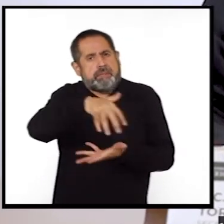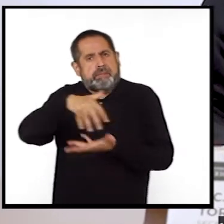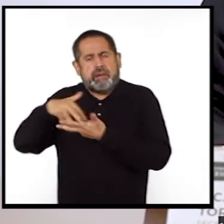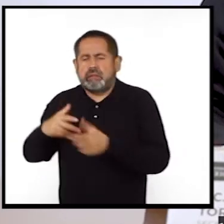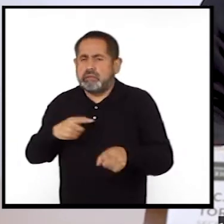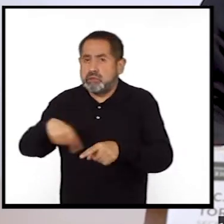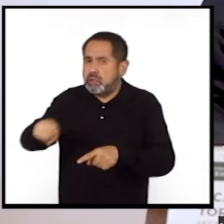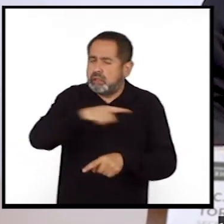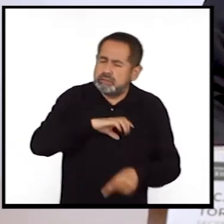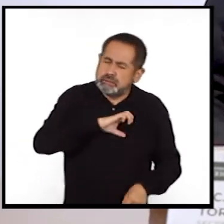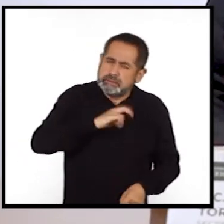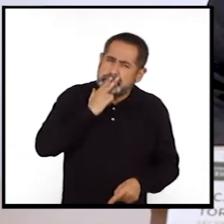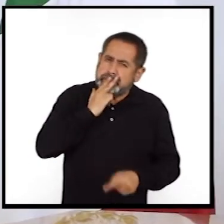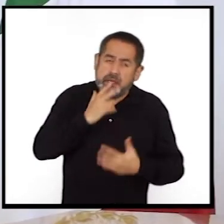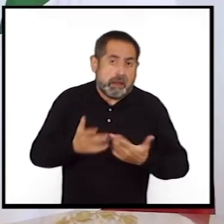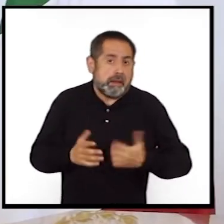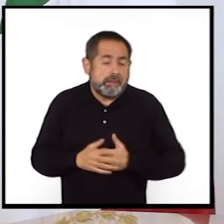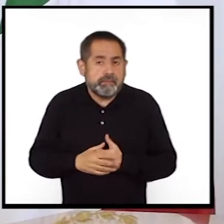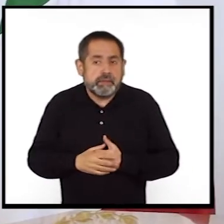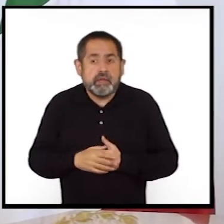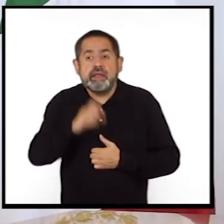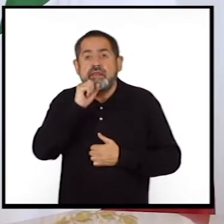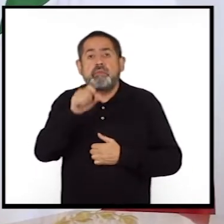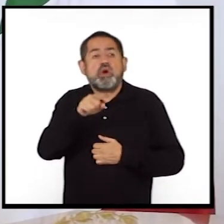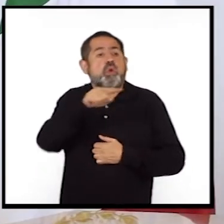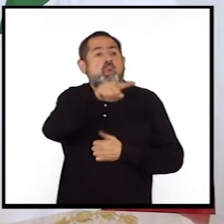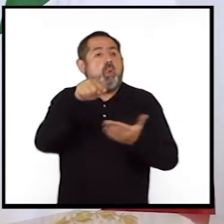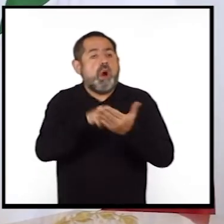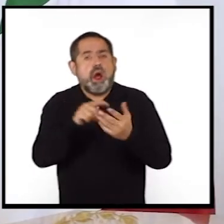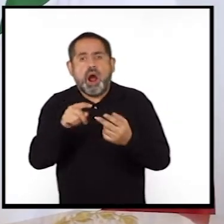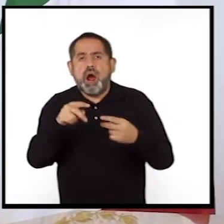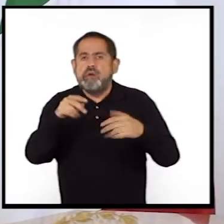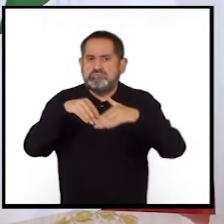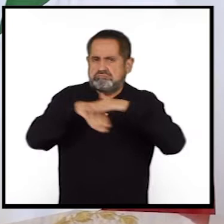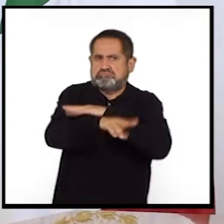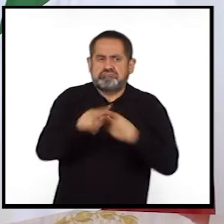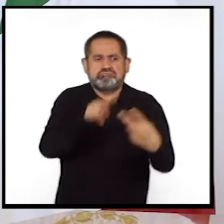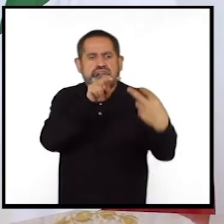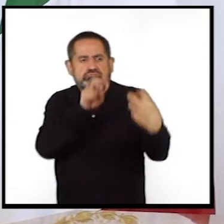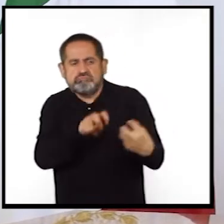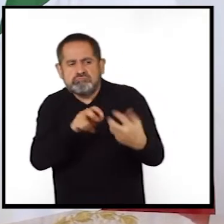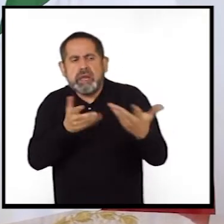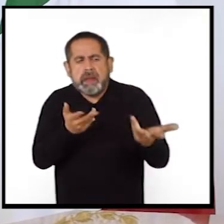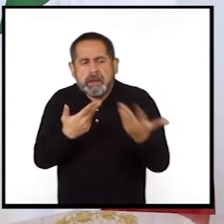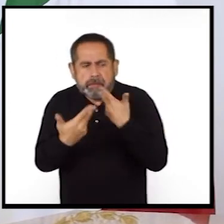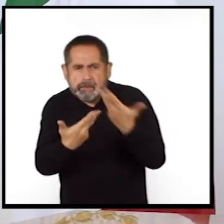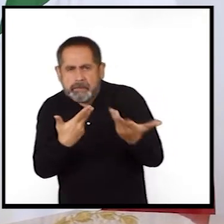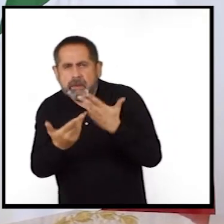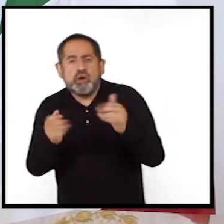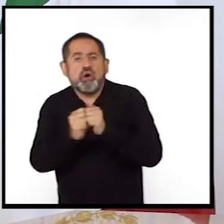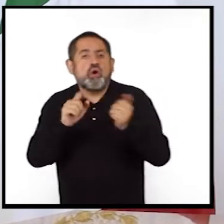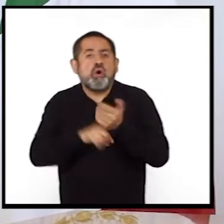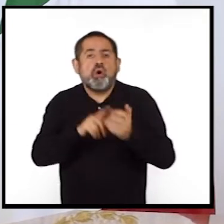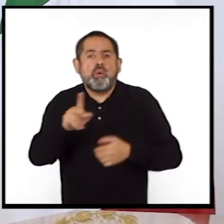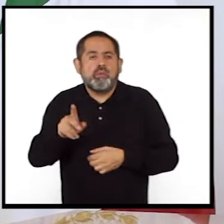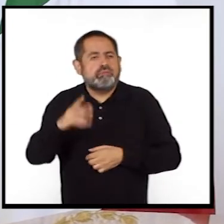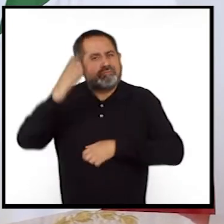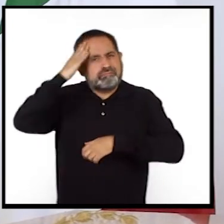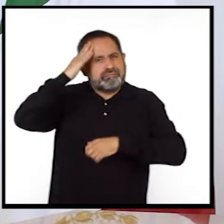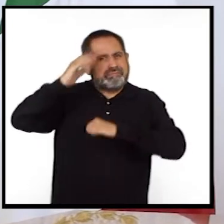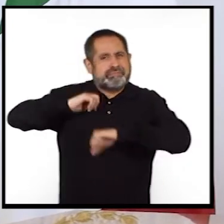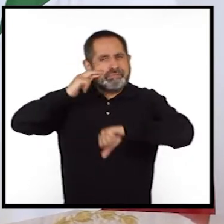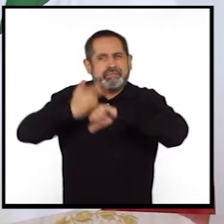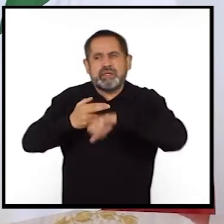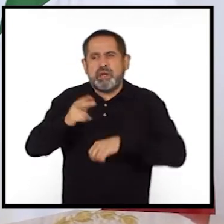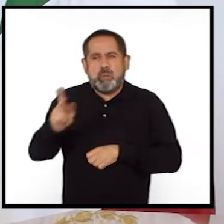queridos artesanos y artesanas. Sitios también para hacer negocios, desde luego, con los pueblos